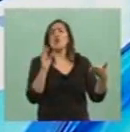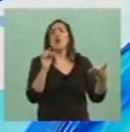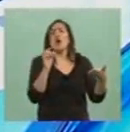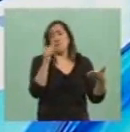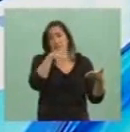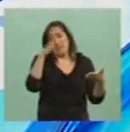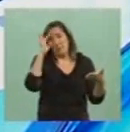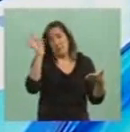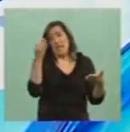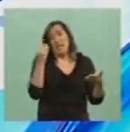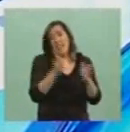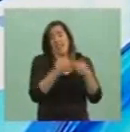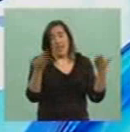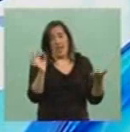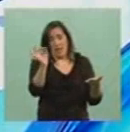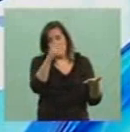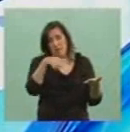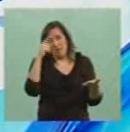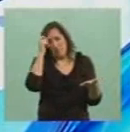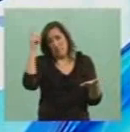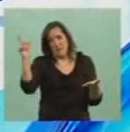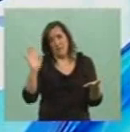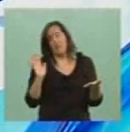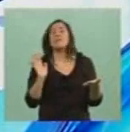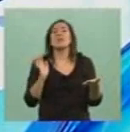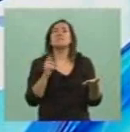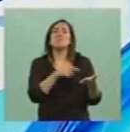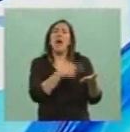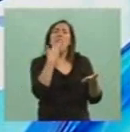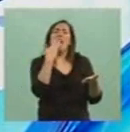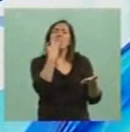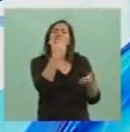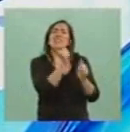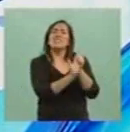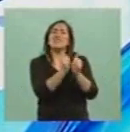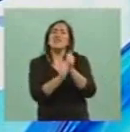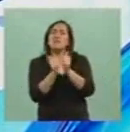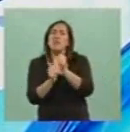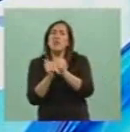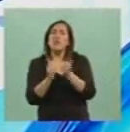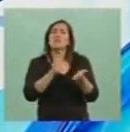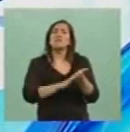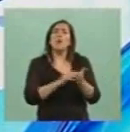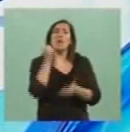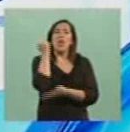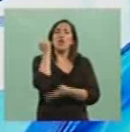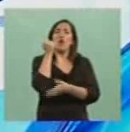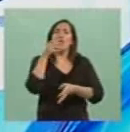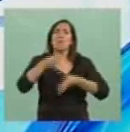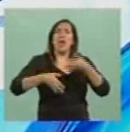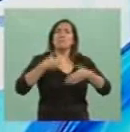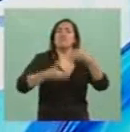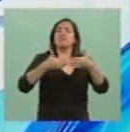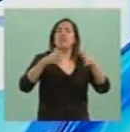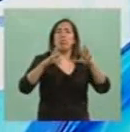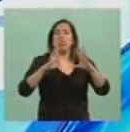se imaginarán cuál es, hablaba de tres historias de la desaceleración de la economía. Y en uno